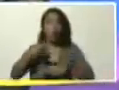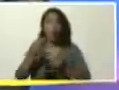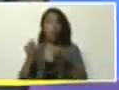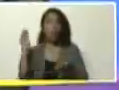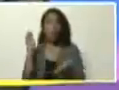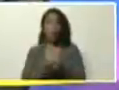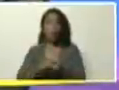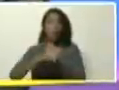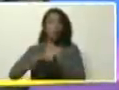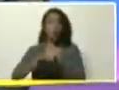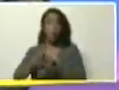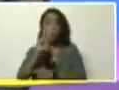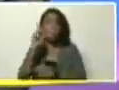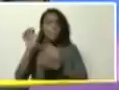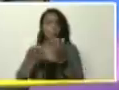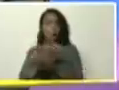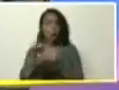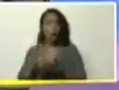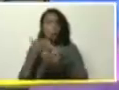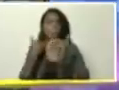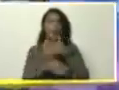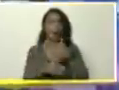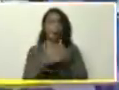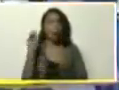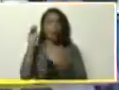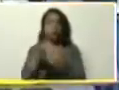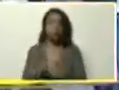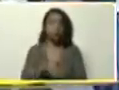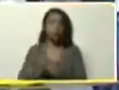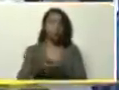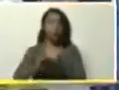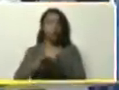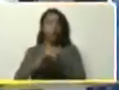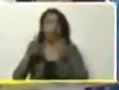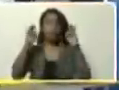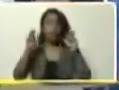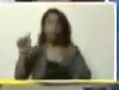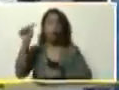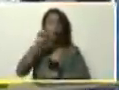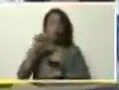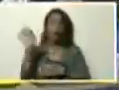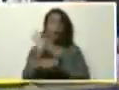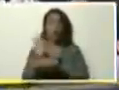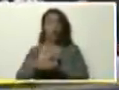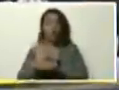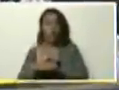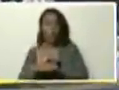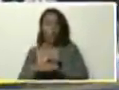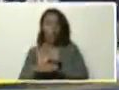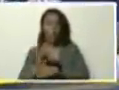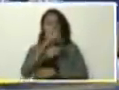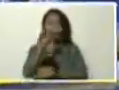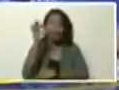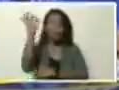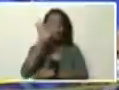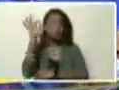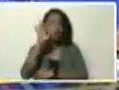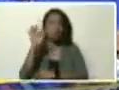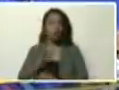ponemos a resolver un problema, vamos a meternos a resolver el tema del agua para que funcione al